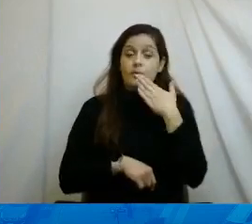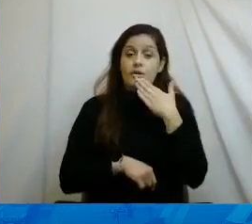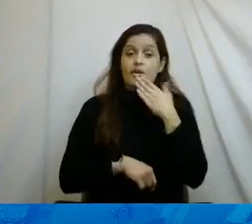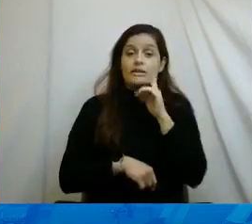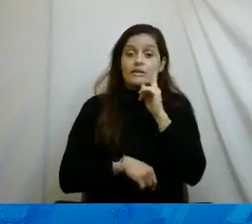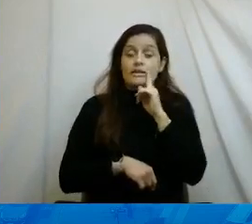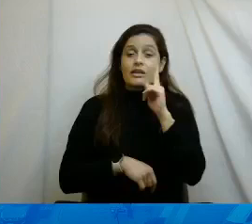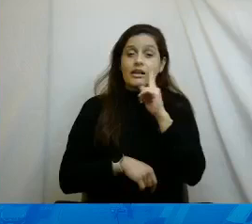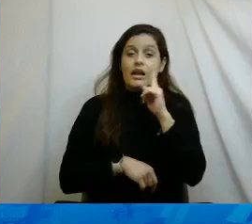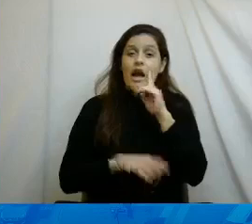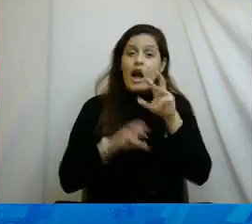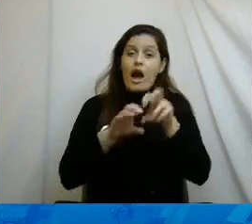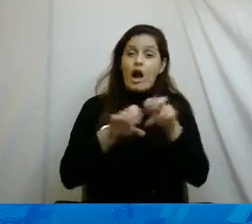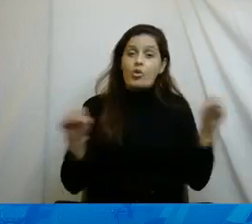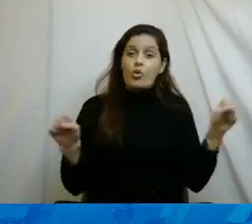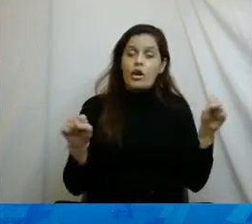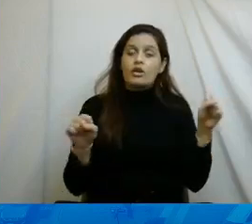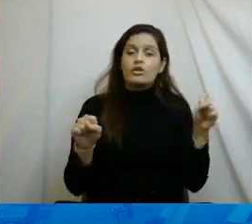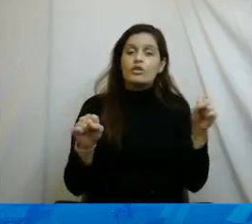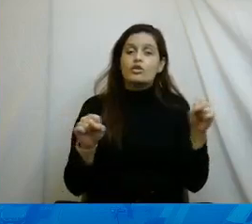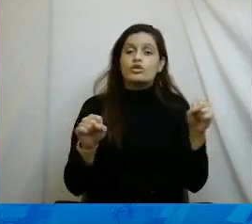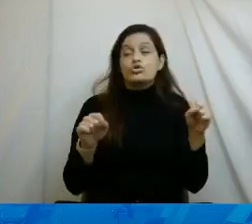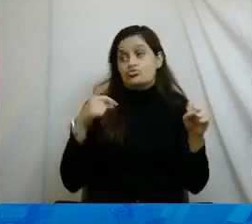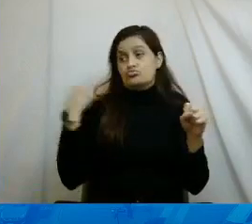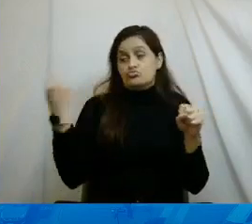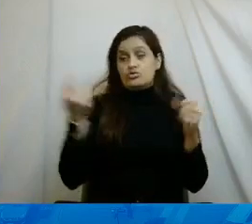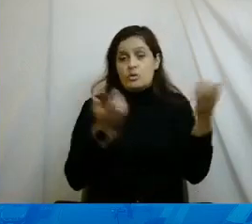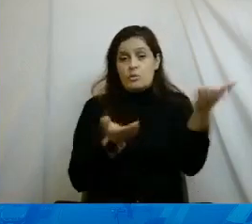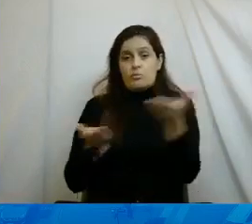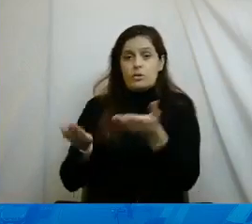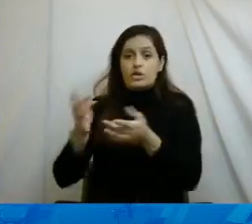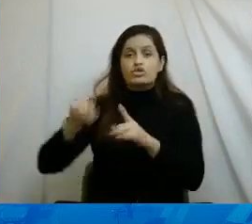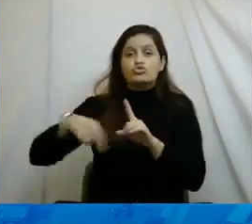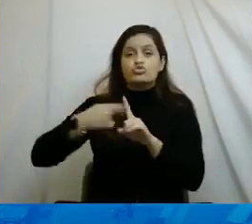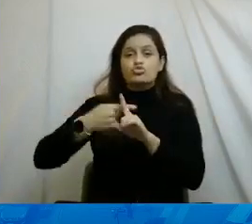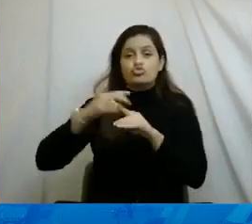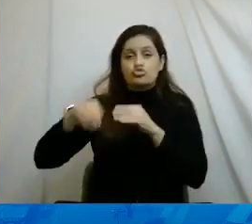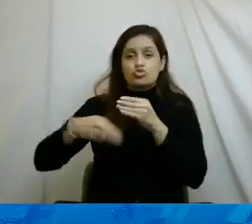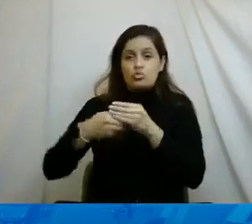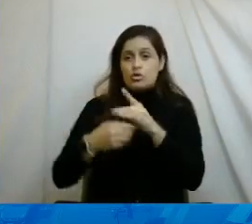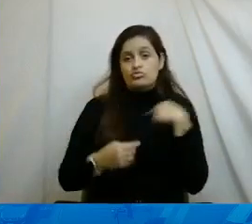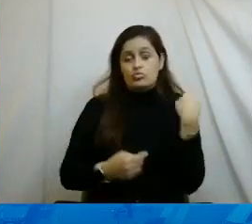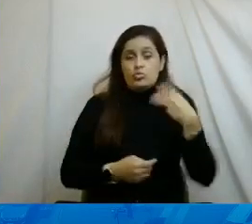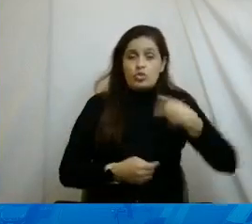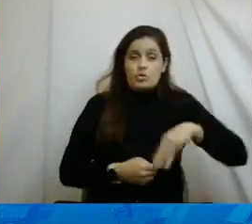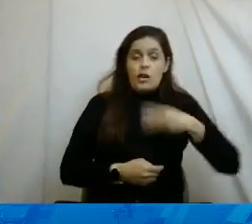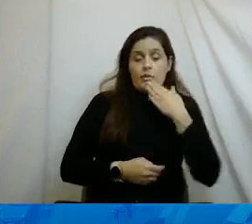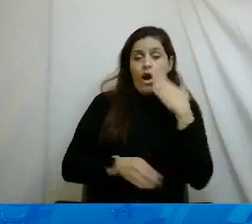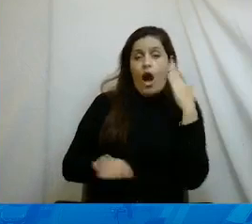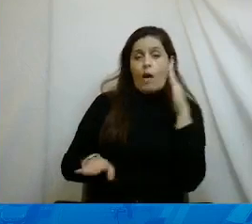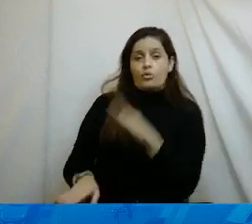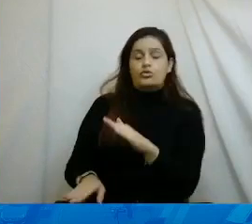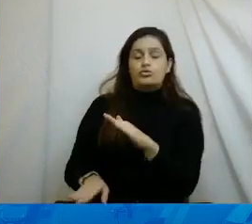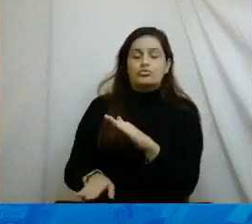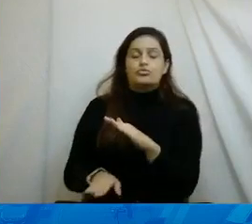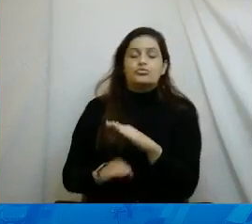campaña que también les invitamos a sumarse a ella y hacer la difusión, nosotros lo vamos a hacer también desde el municipio, donde